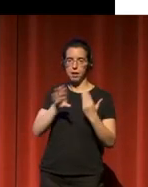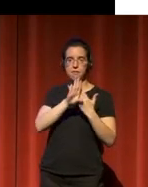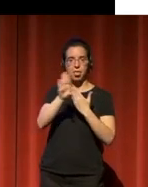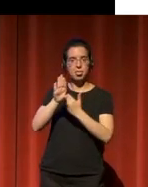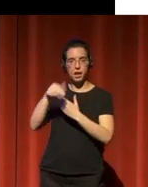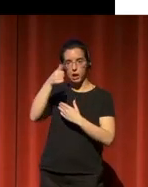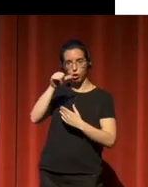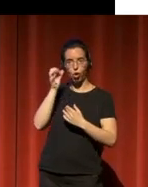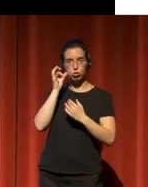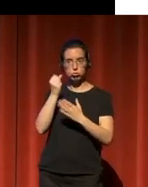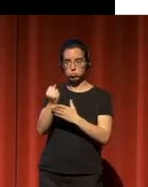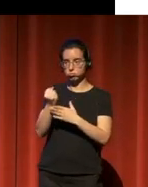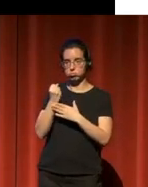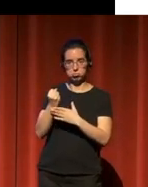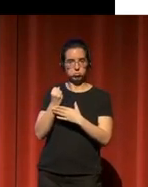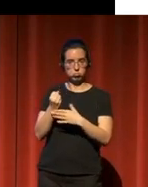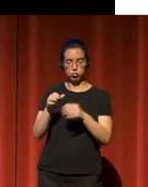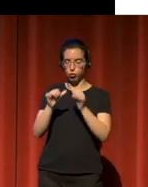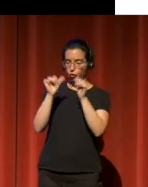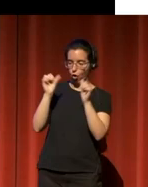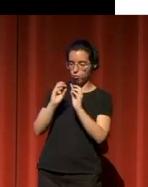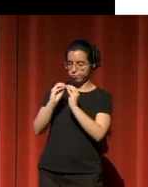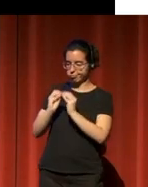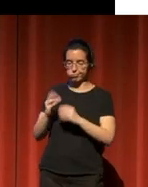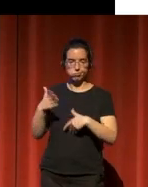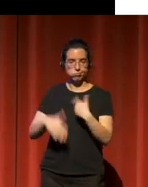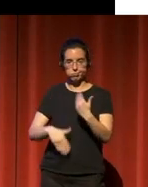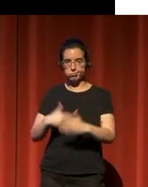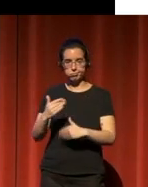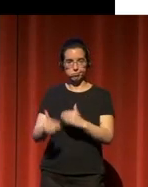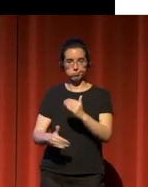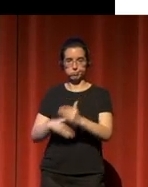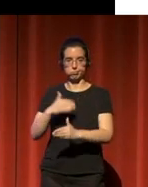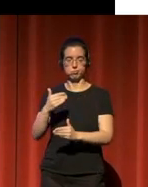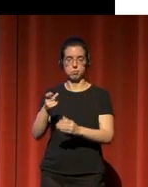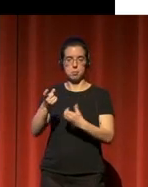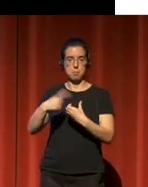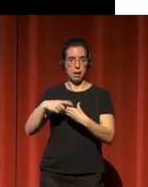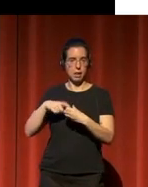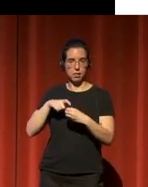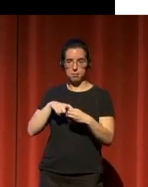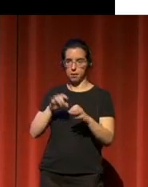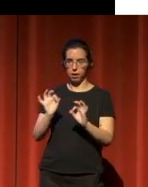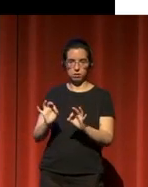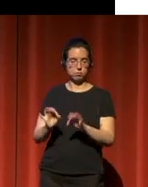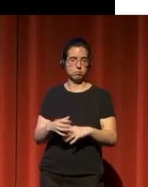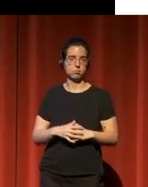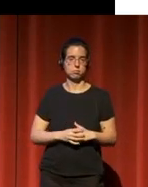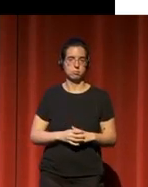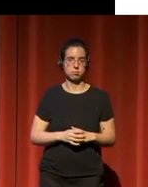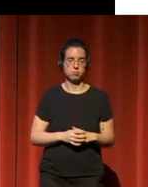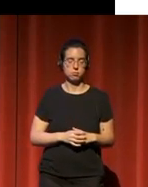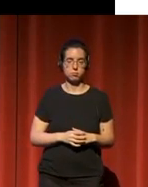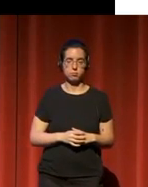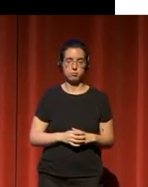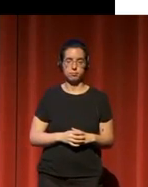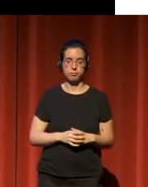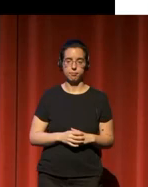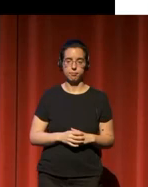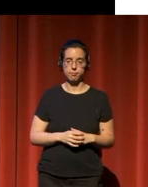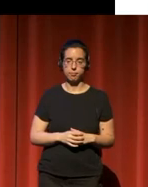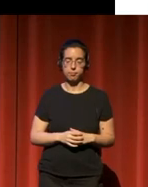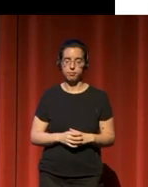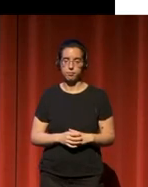vecinas que que que le dieron forma y lo y lo lo bueno y participaron en él no en este sentido